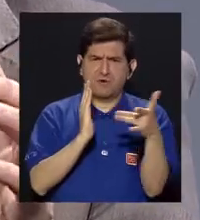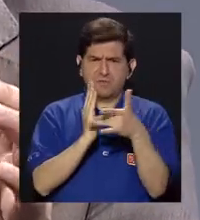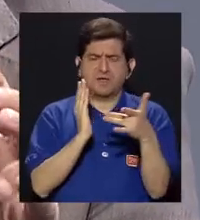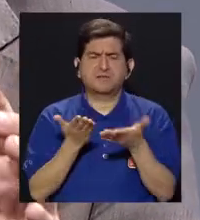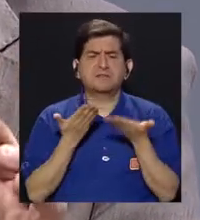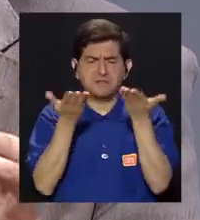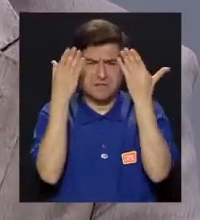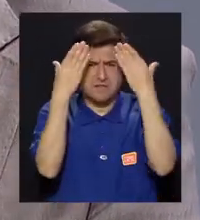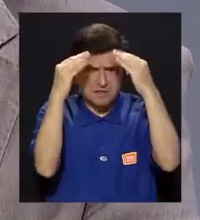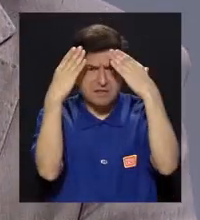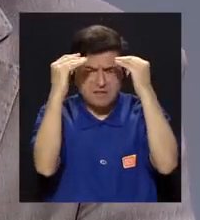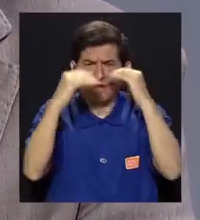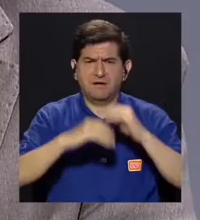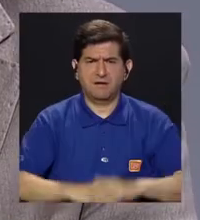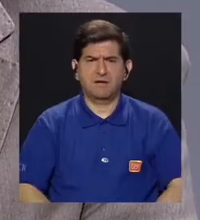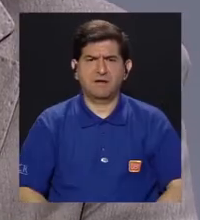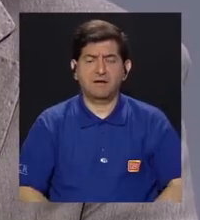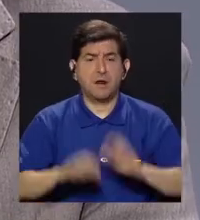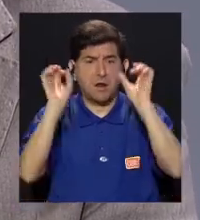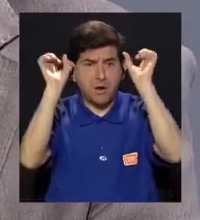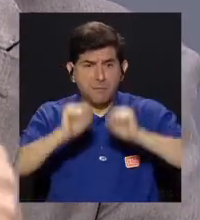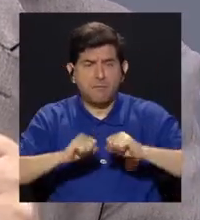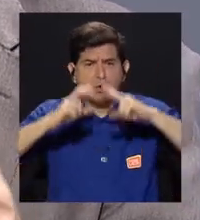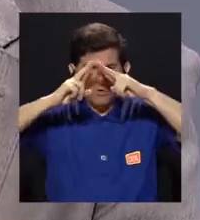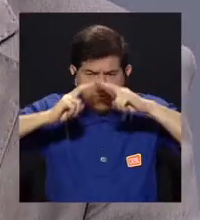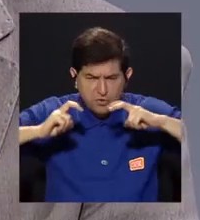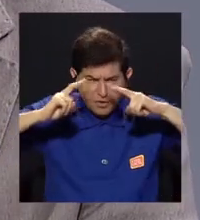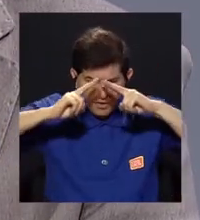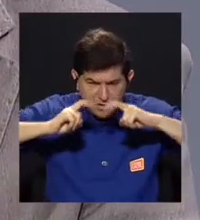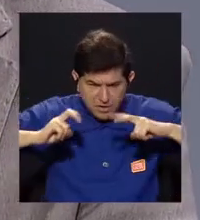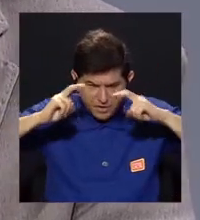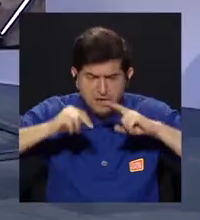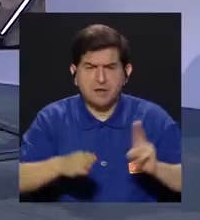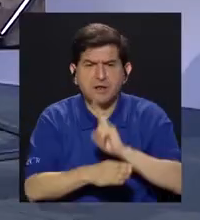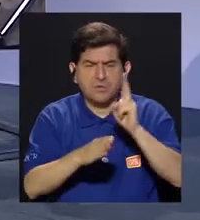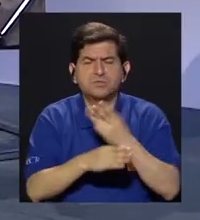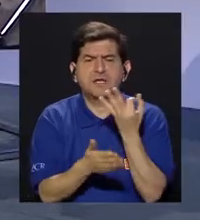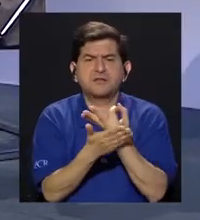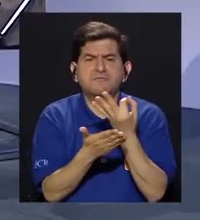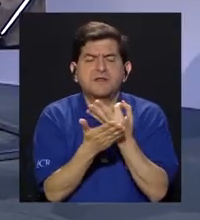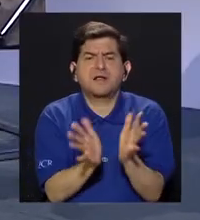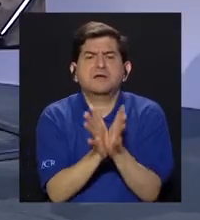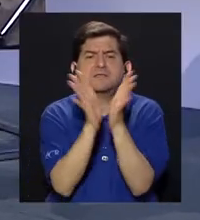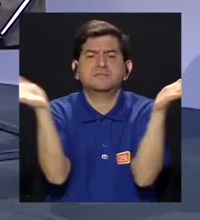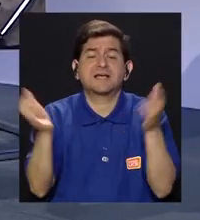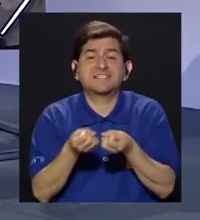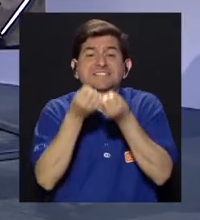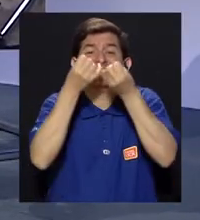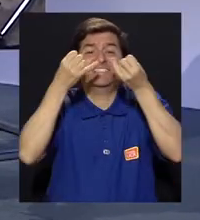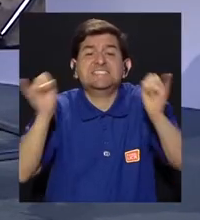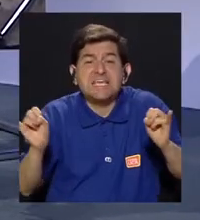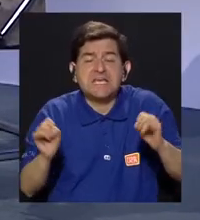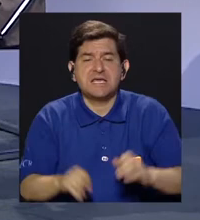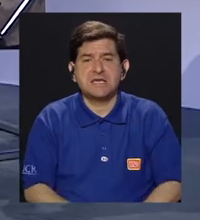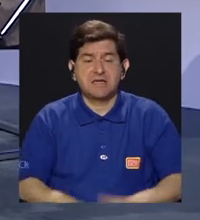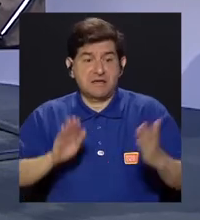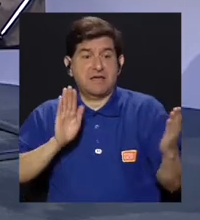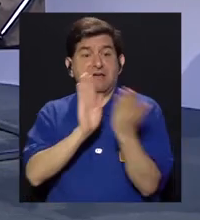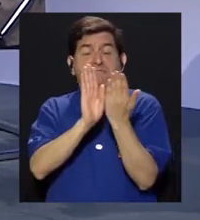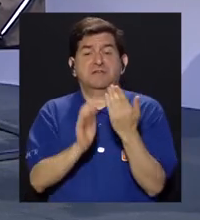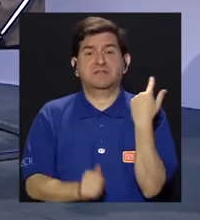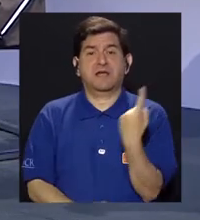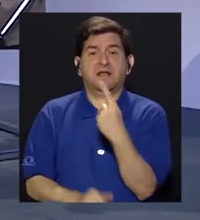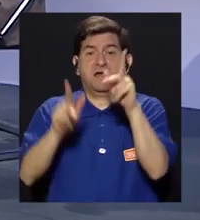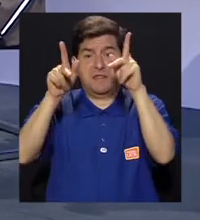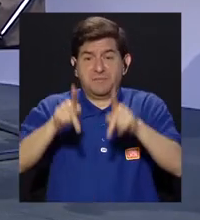tecnológicos de brindar la información para que se pueda hacer un escrutinio de cómo se utilizan las finanzas públicas sin exponer